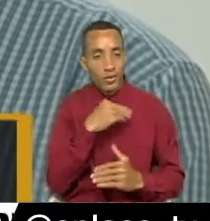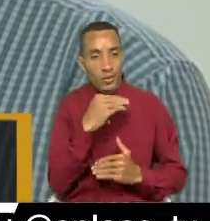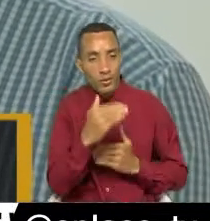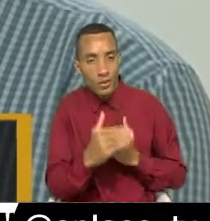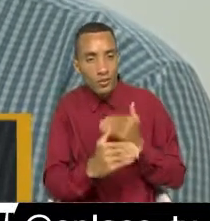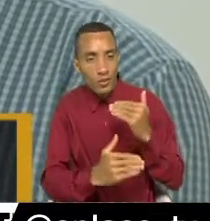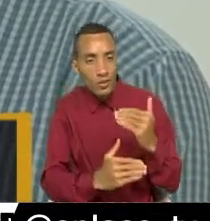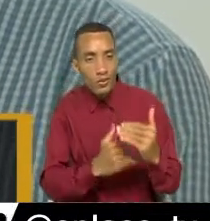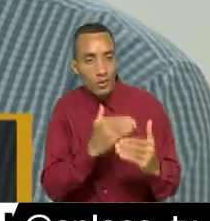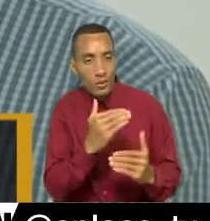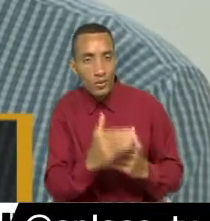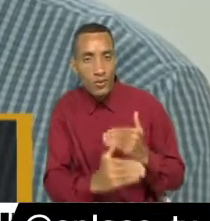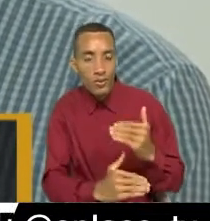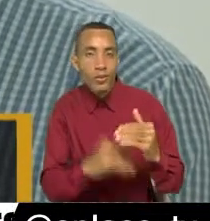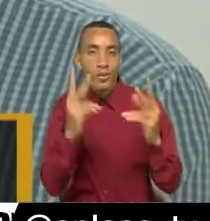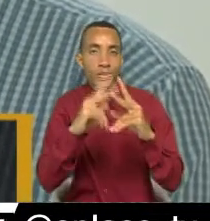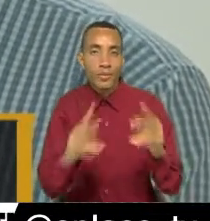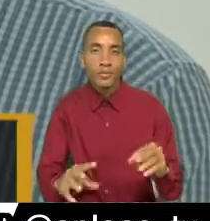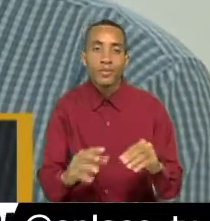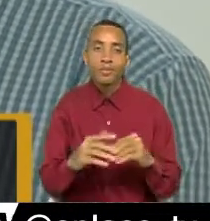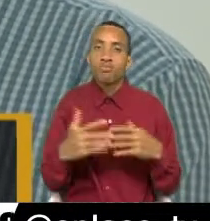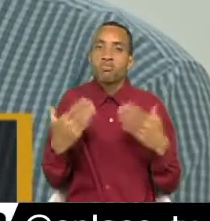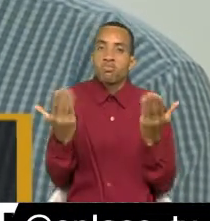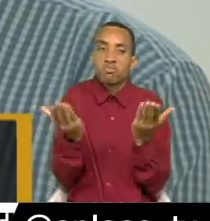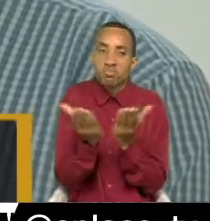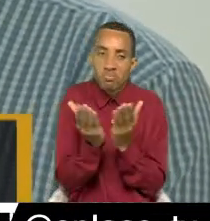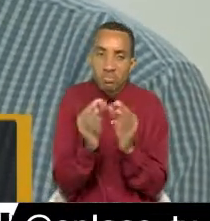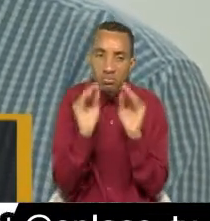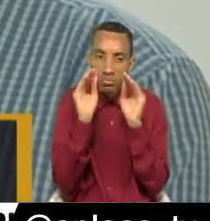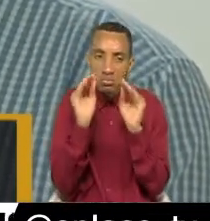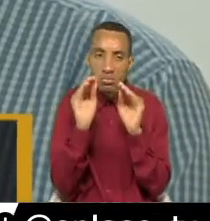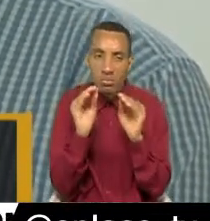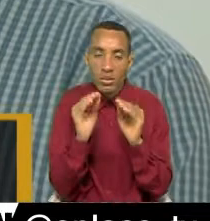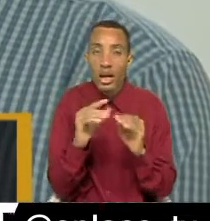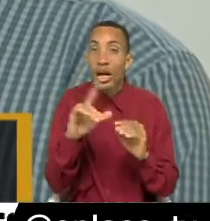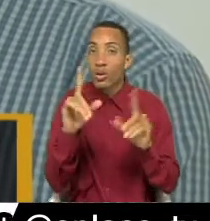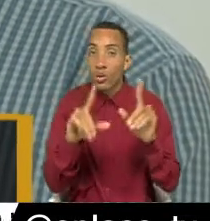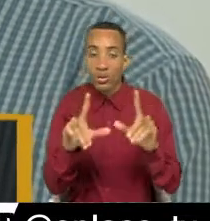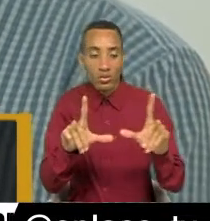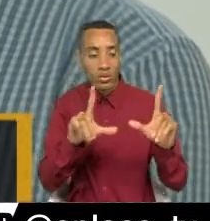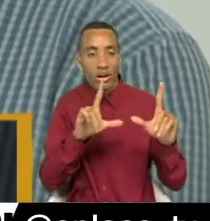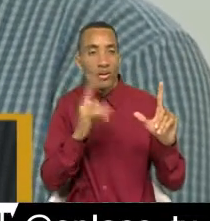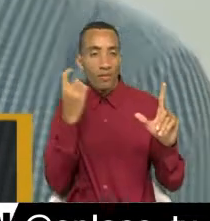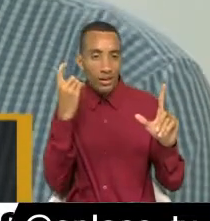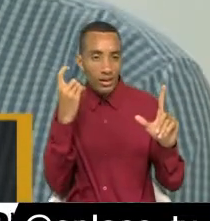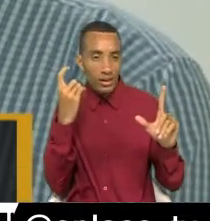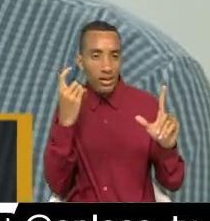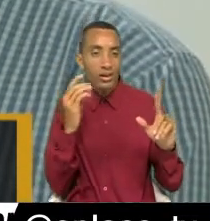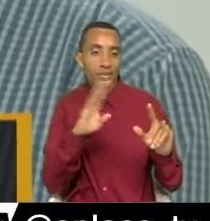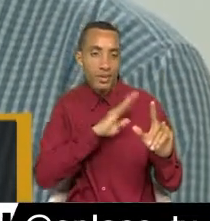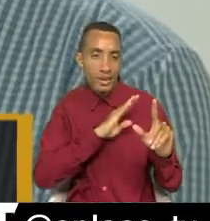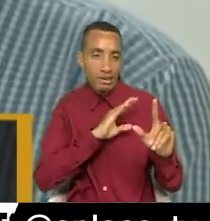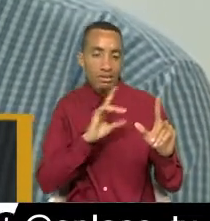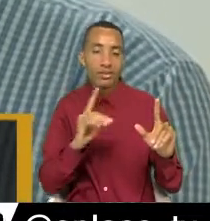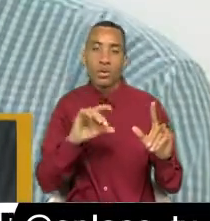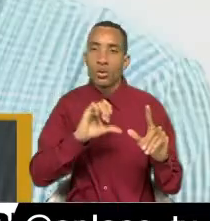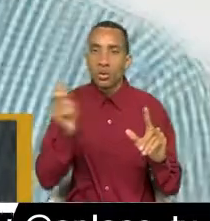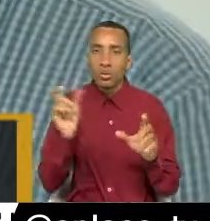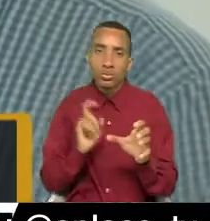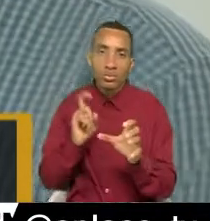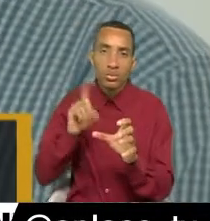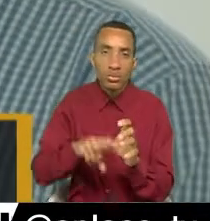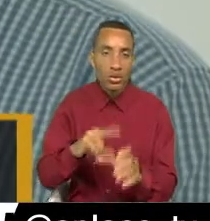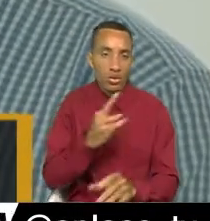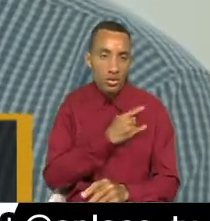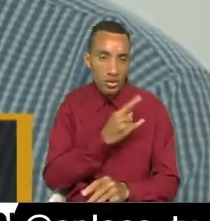gente, un proceso de educación, por ejemplo, a terminar el bachillerato, otros entran a la universidad,